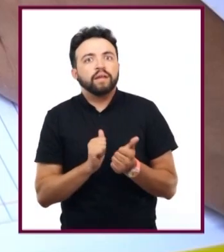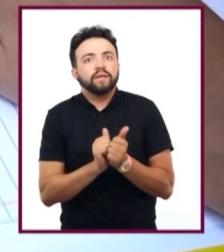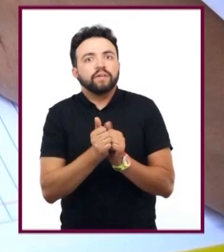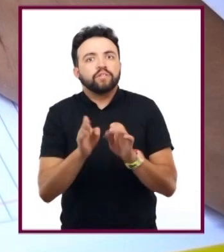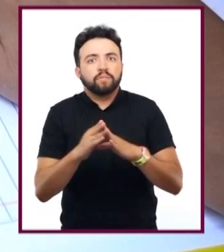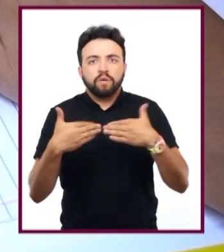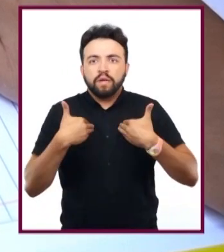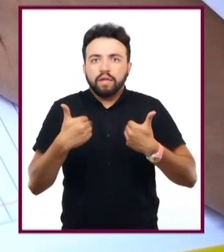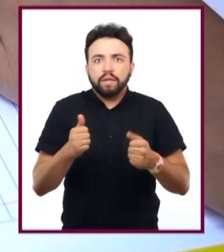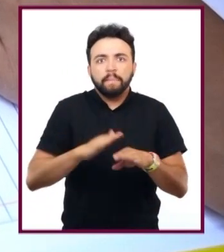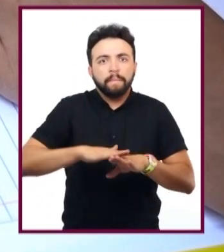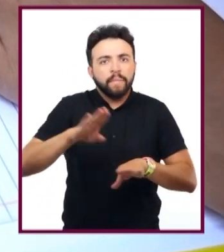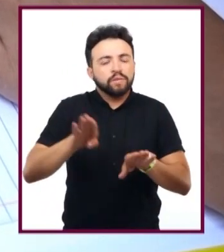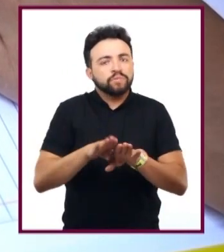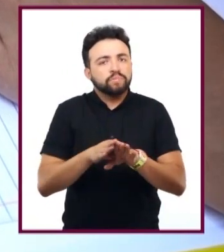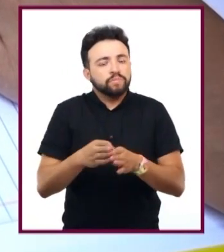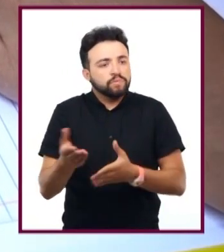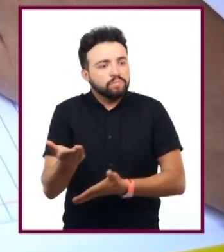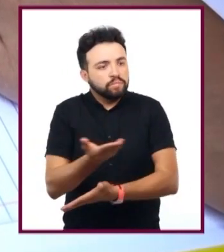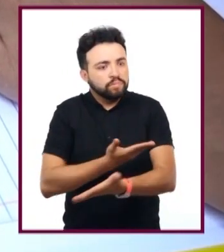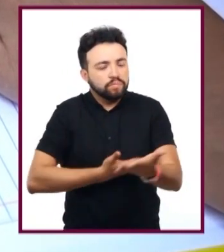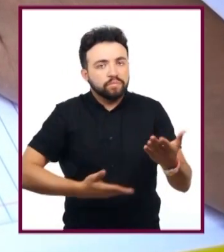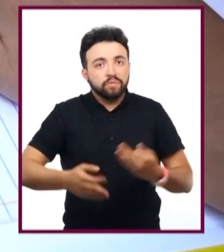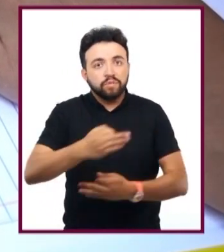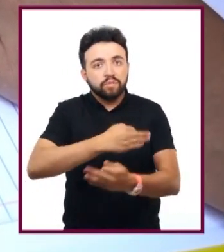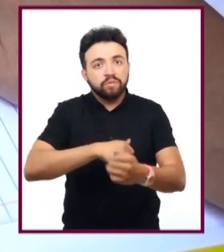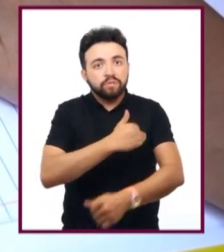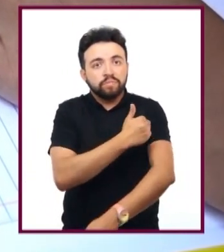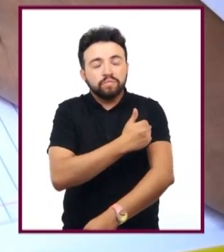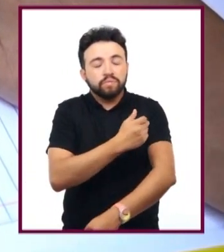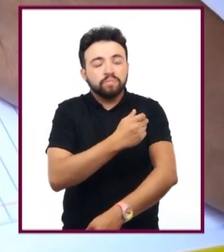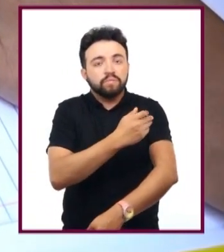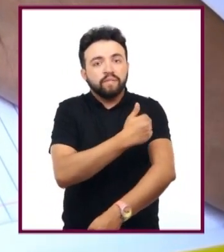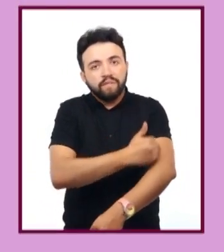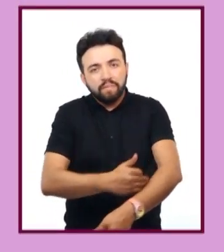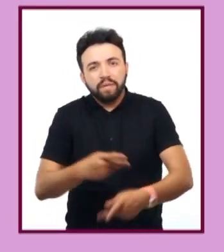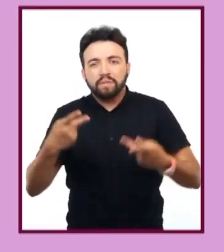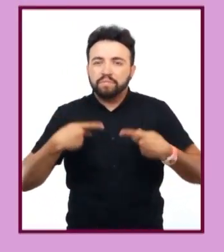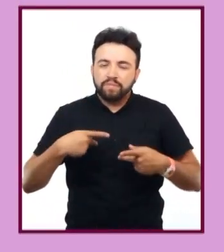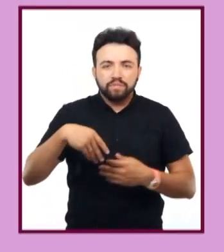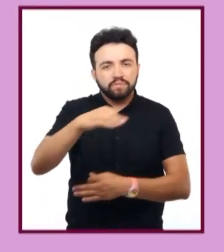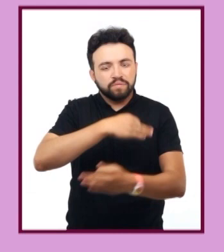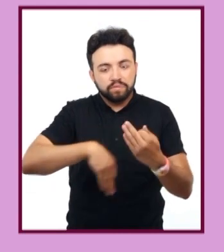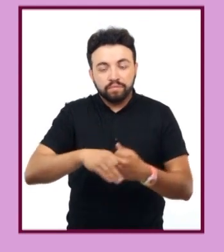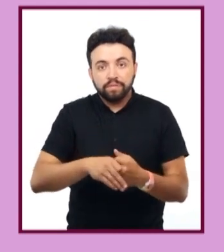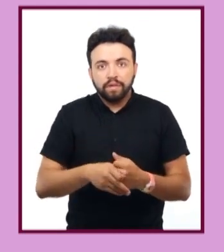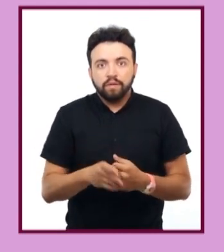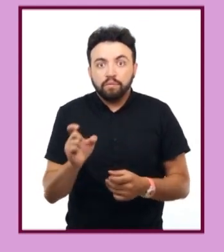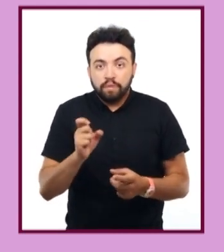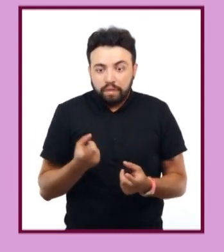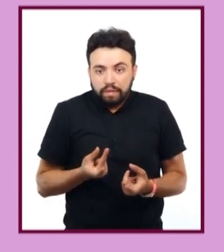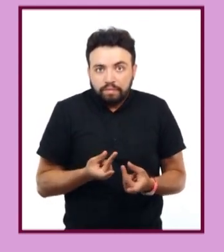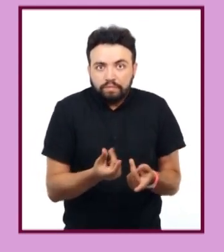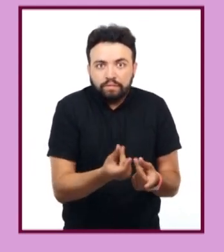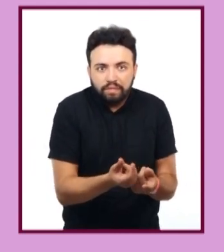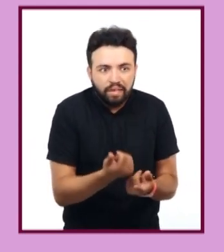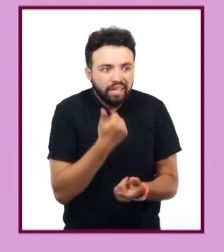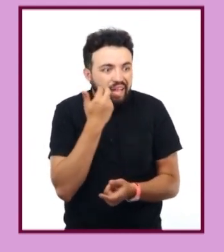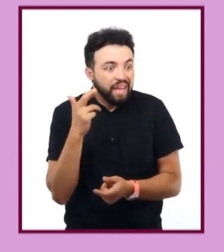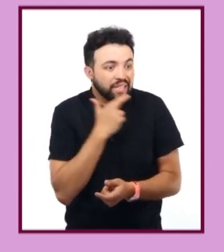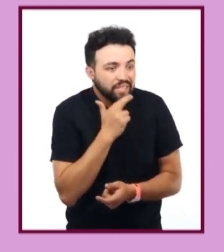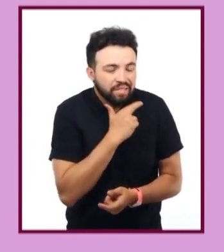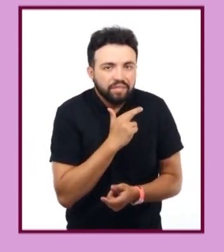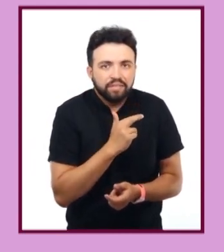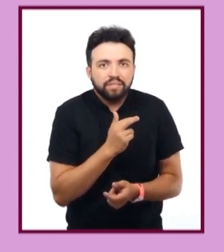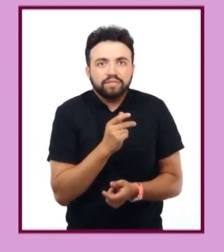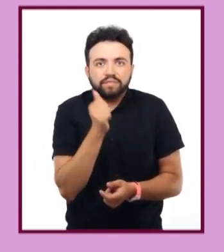y aprendemos a convivir cotidianamente de mejor manera con quienes nos rodean. La prisa y las ganas de lograr las cosas